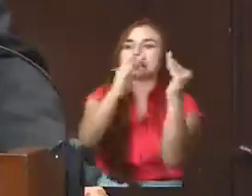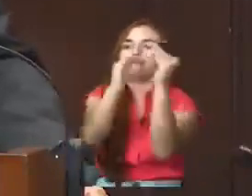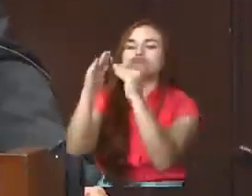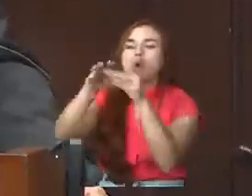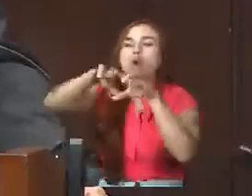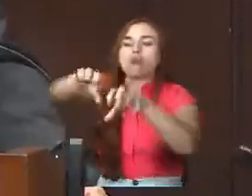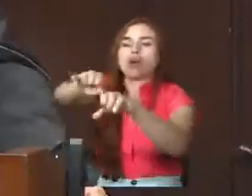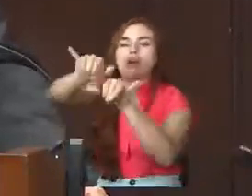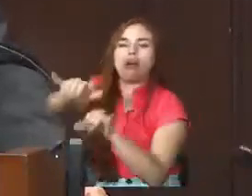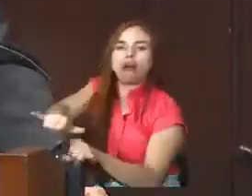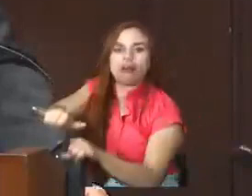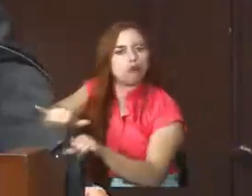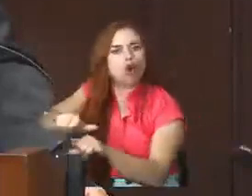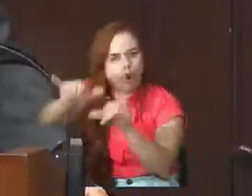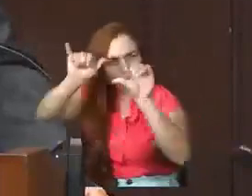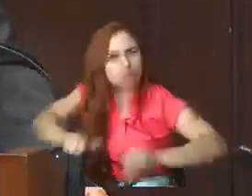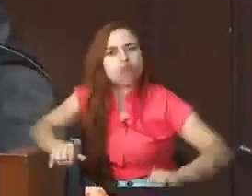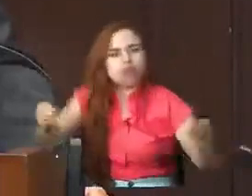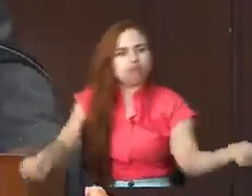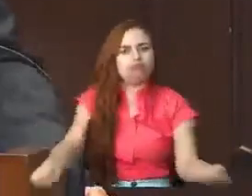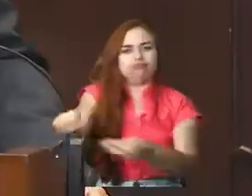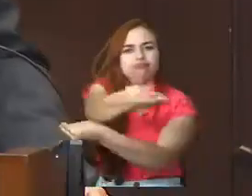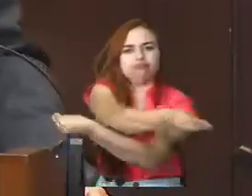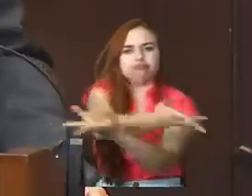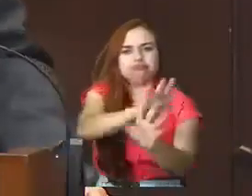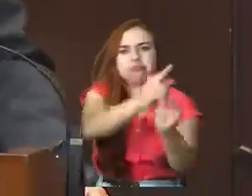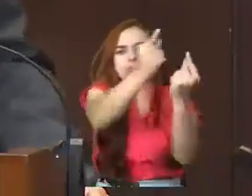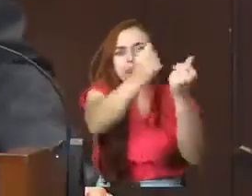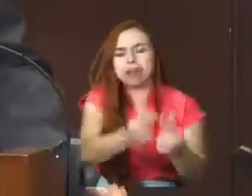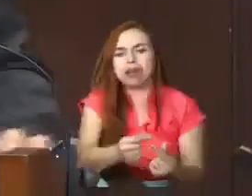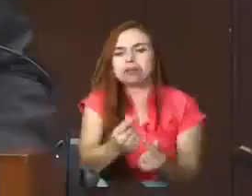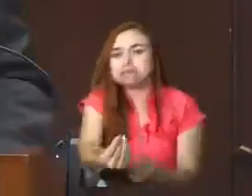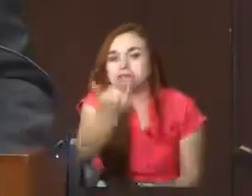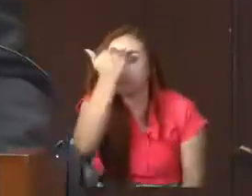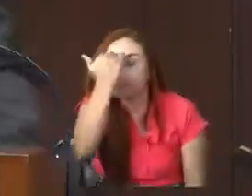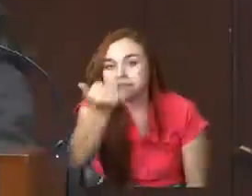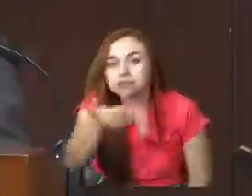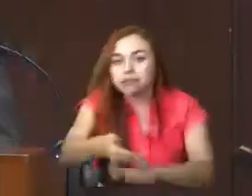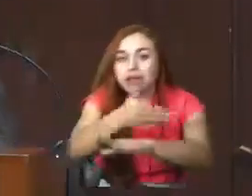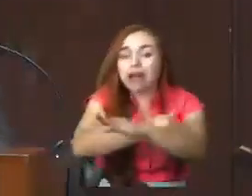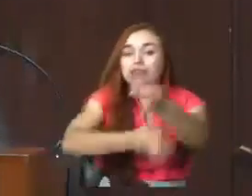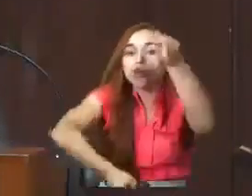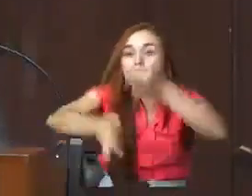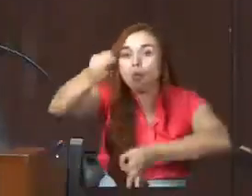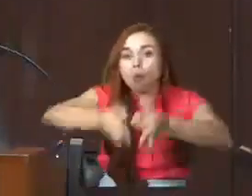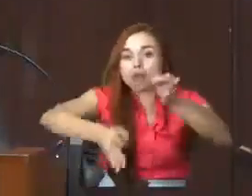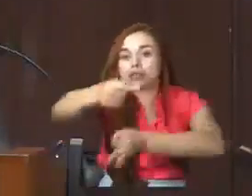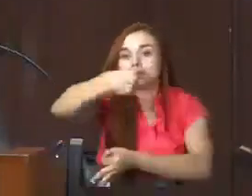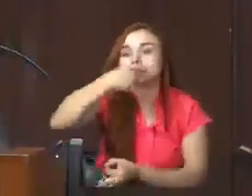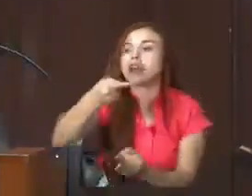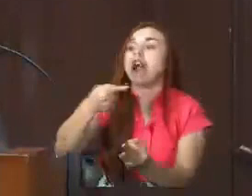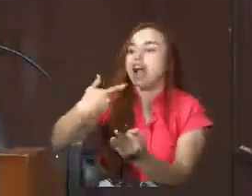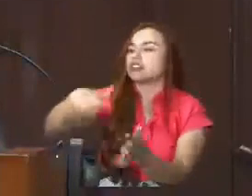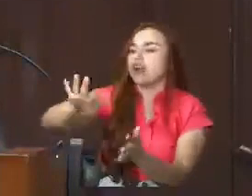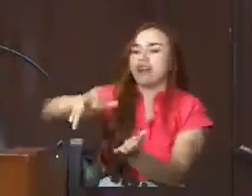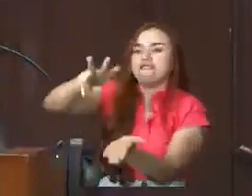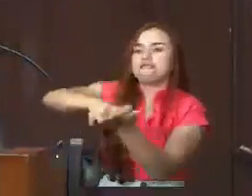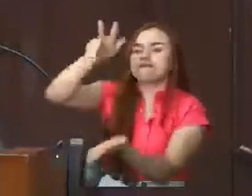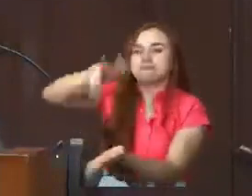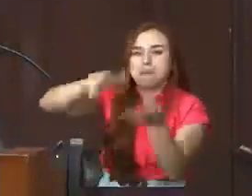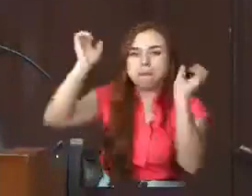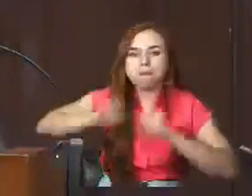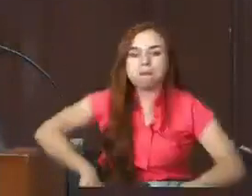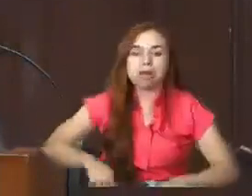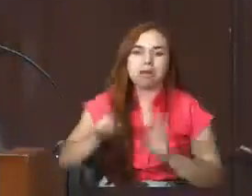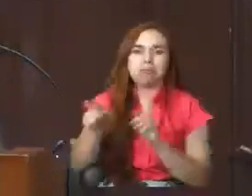enajenación temprana, es decir, sin que exista una sentencia en firme. Nos reunimos con